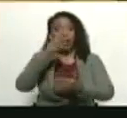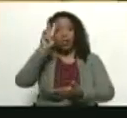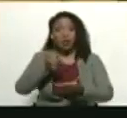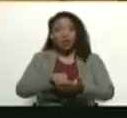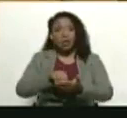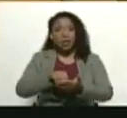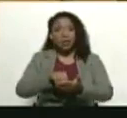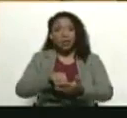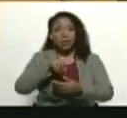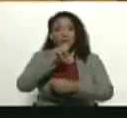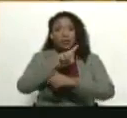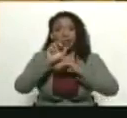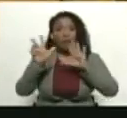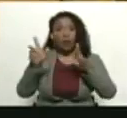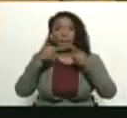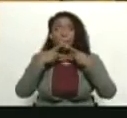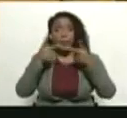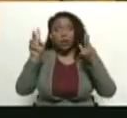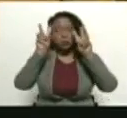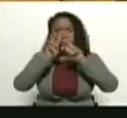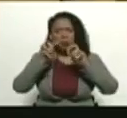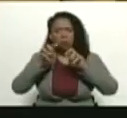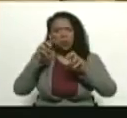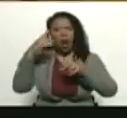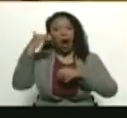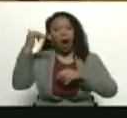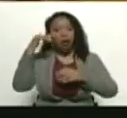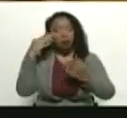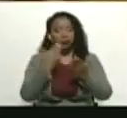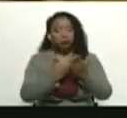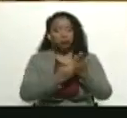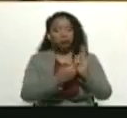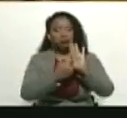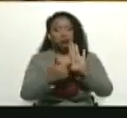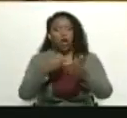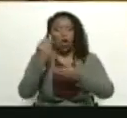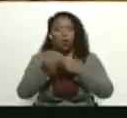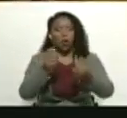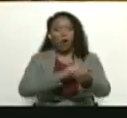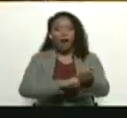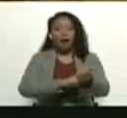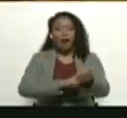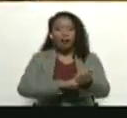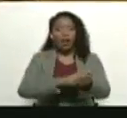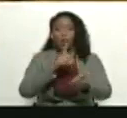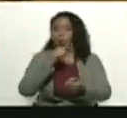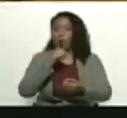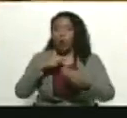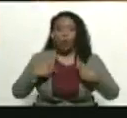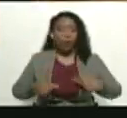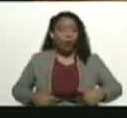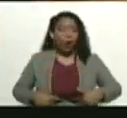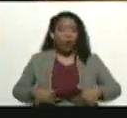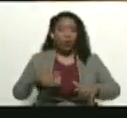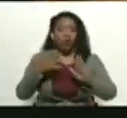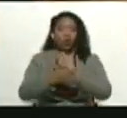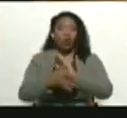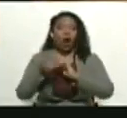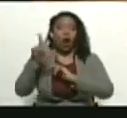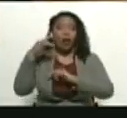2019. Es una publicación, una investigación que demuestra el carácter criminal, inhumano y los impactos negativos en el